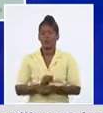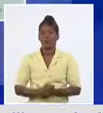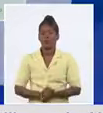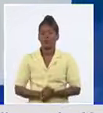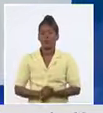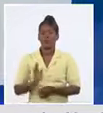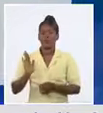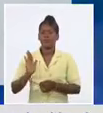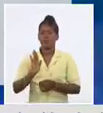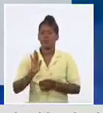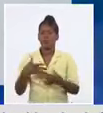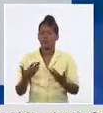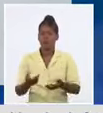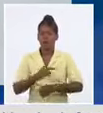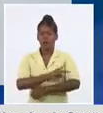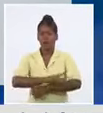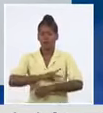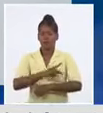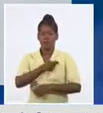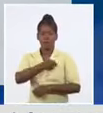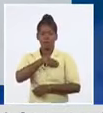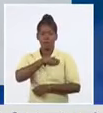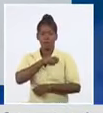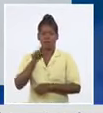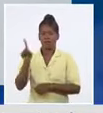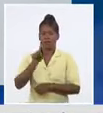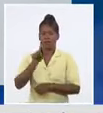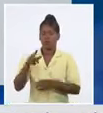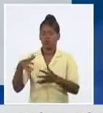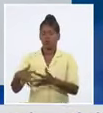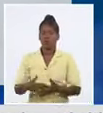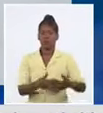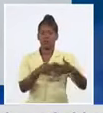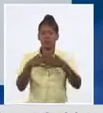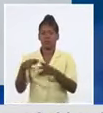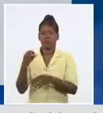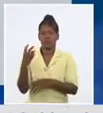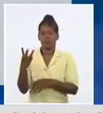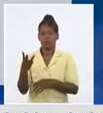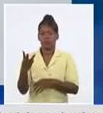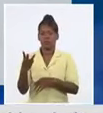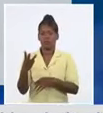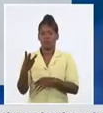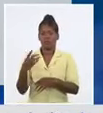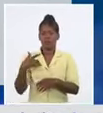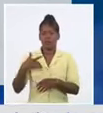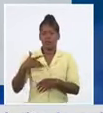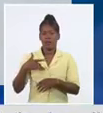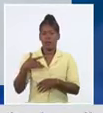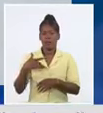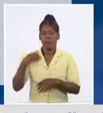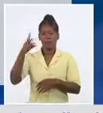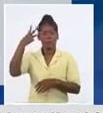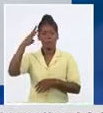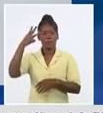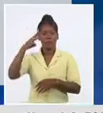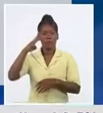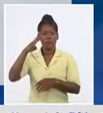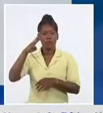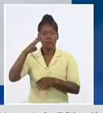países, de España son 11, de Estados Unidos 3, de Canadá, México, Turquía, Venezuela y